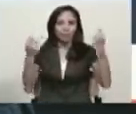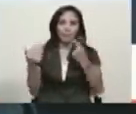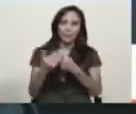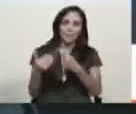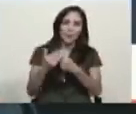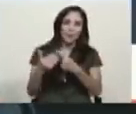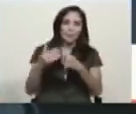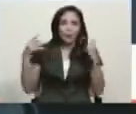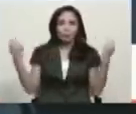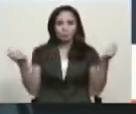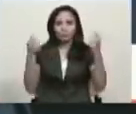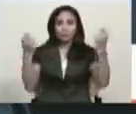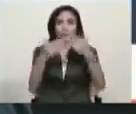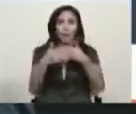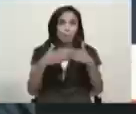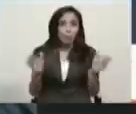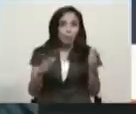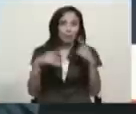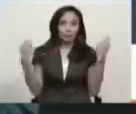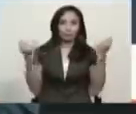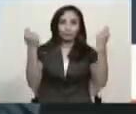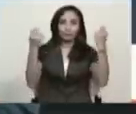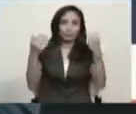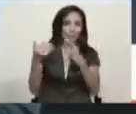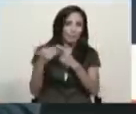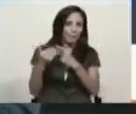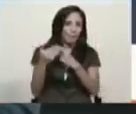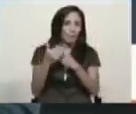todas las campañas públicas que a ustedes se les puede ocurrir.